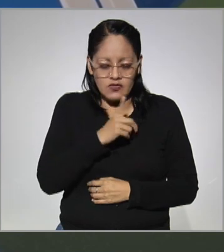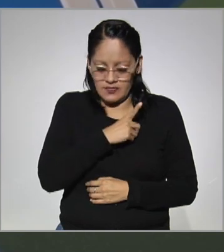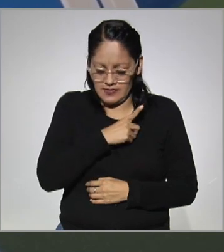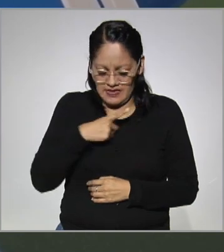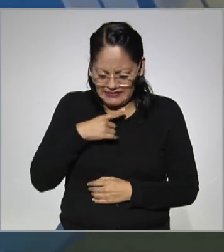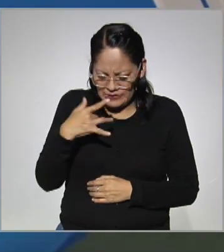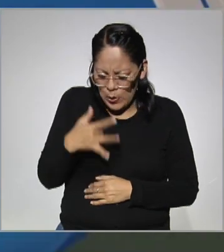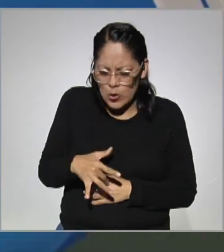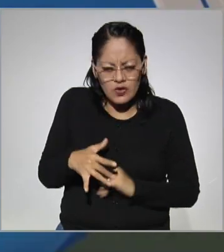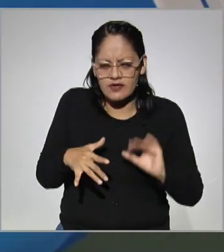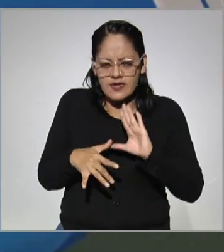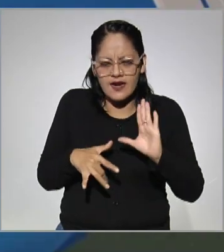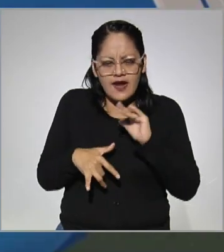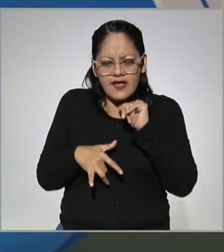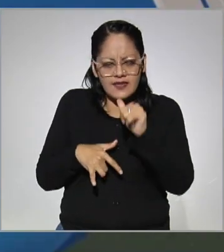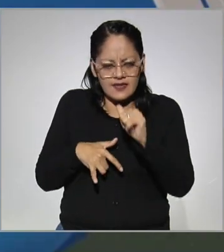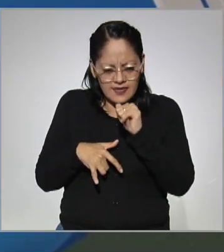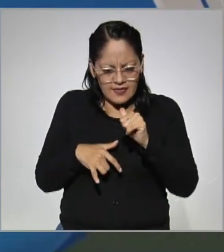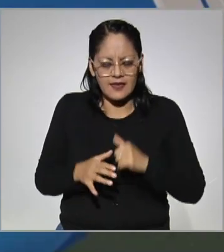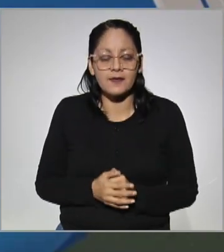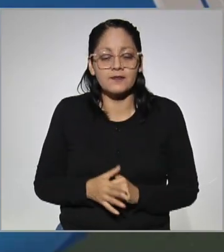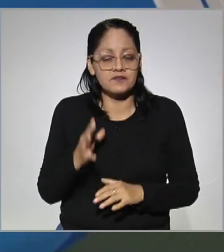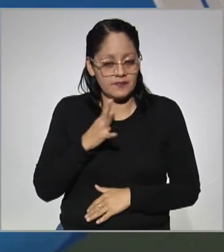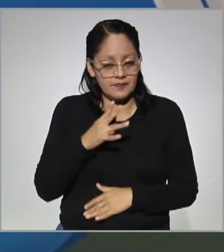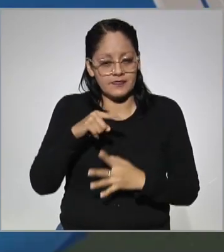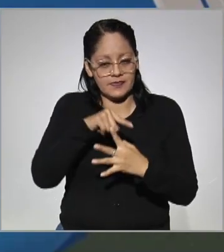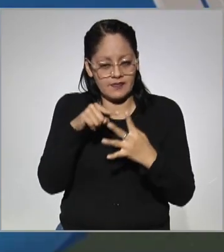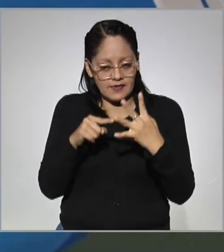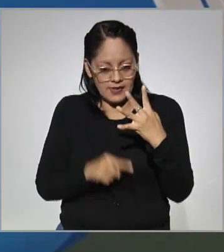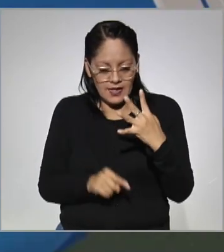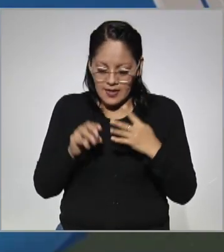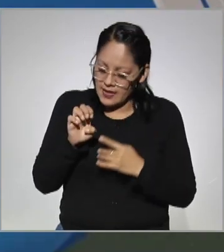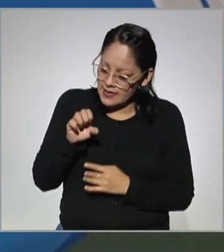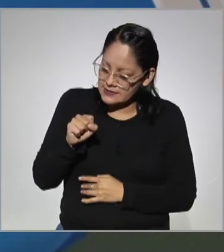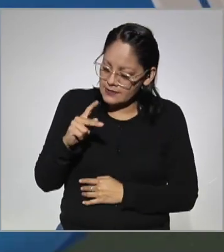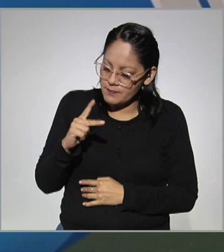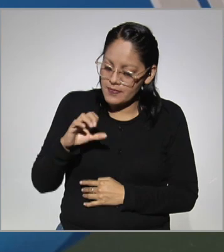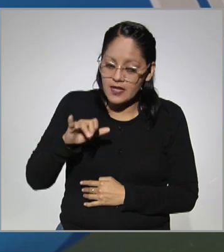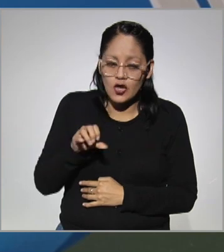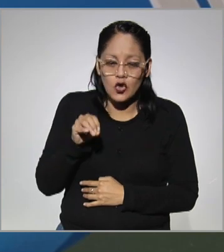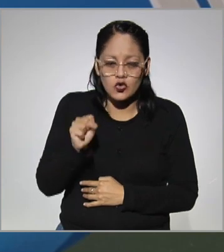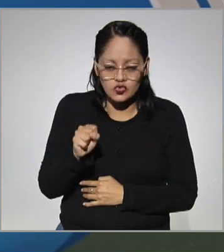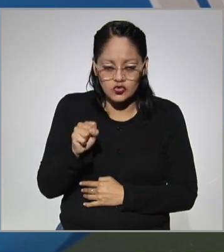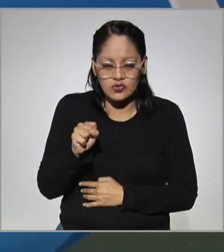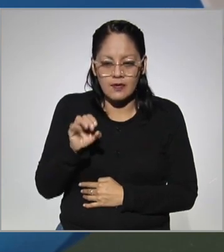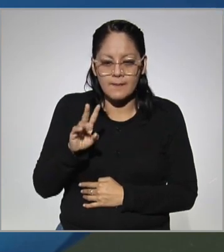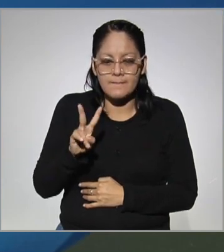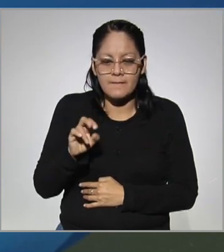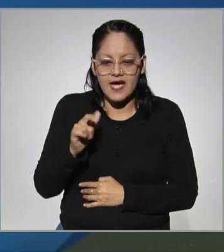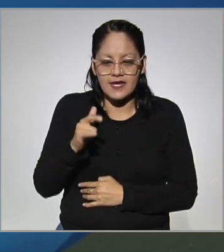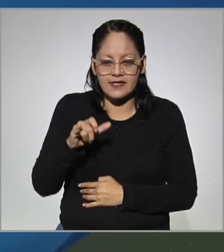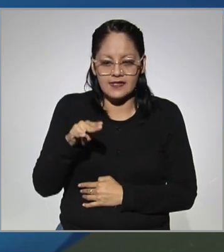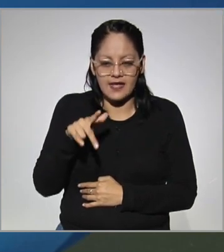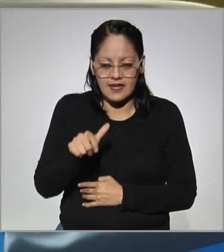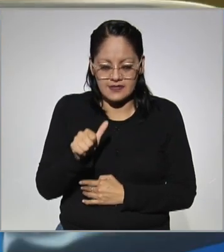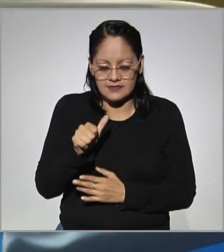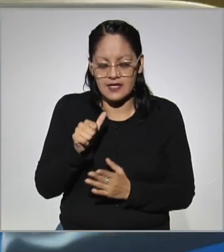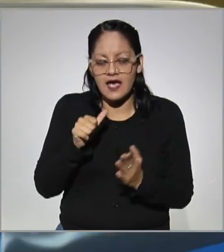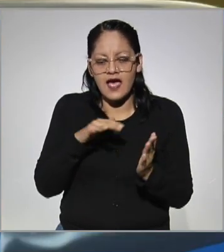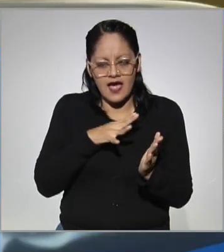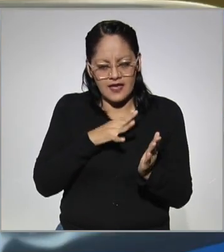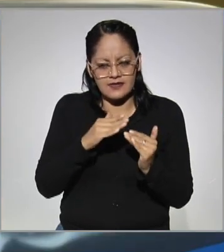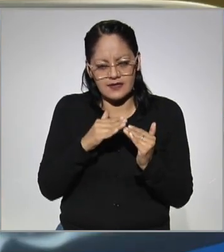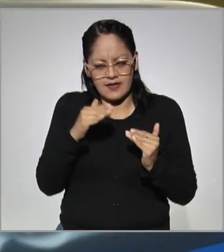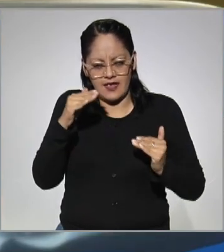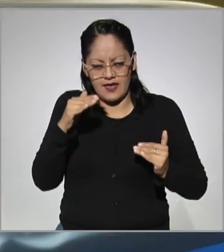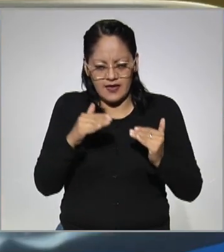dolor. Por supuesto que hay diferentes tipos de espejos vaginales y tamaños. Vamos a utilizar el que